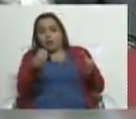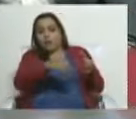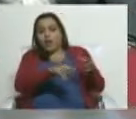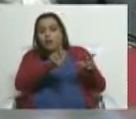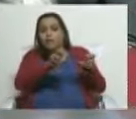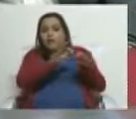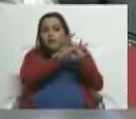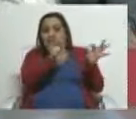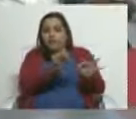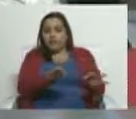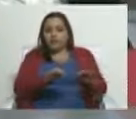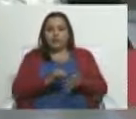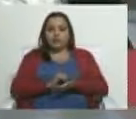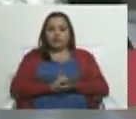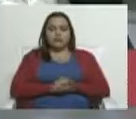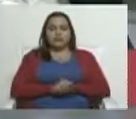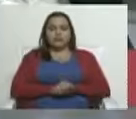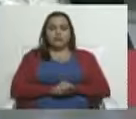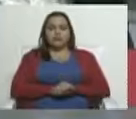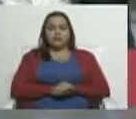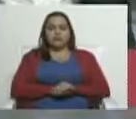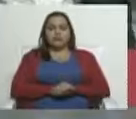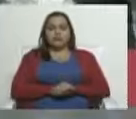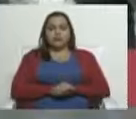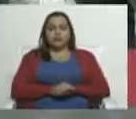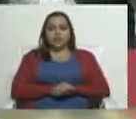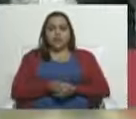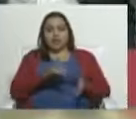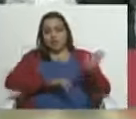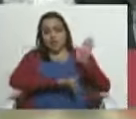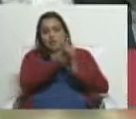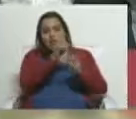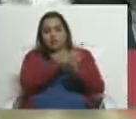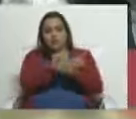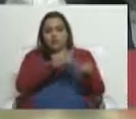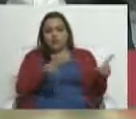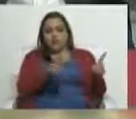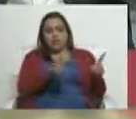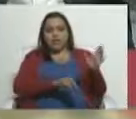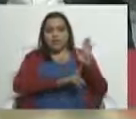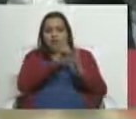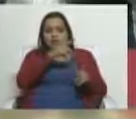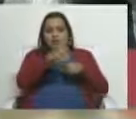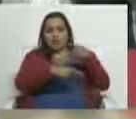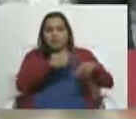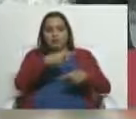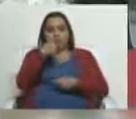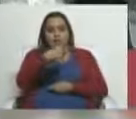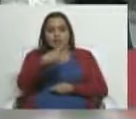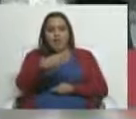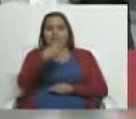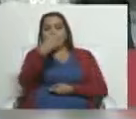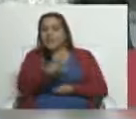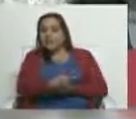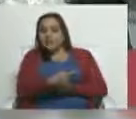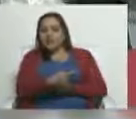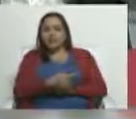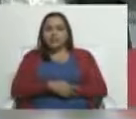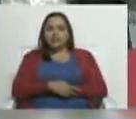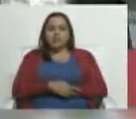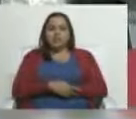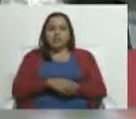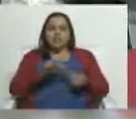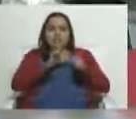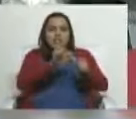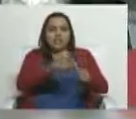nueva variante, Boris, y es que el desarrollo de la democracia, el desarrollo de los procesos políticos, tiene que ver con el